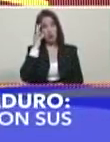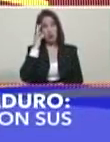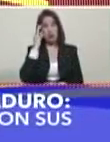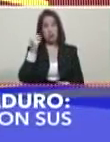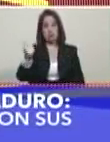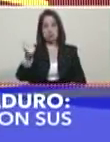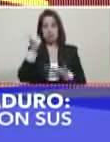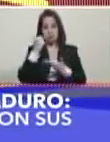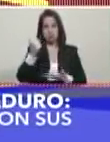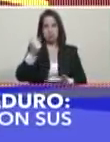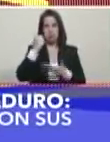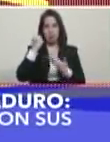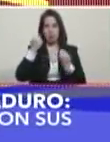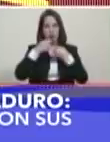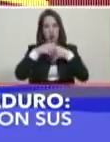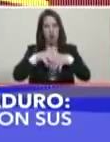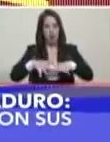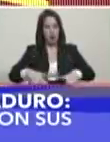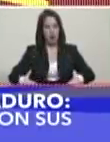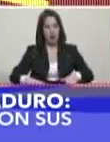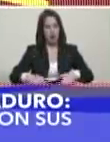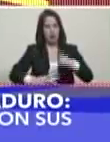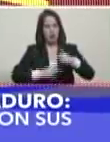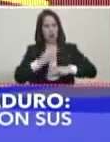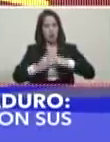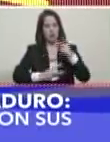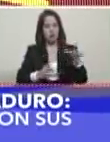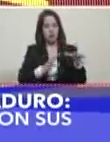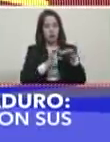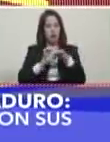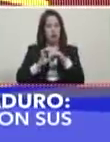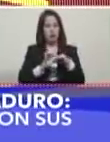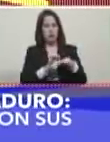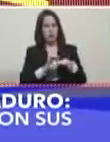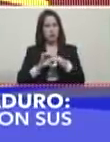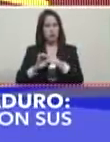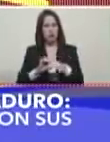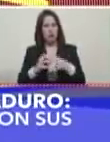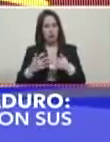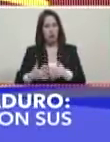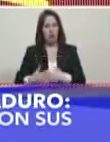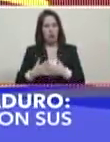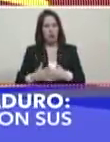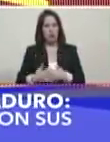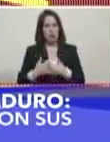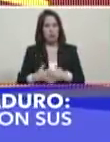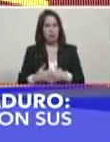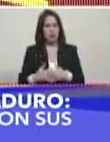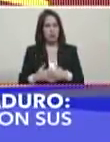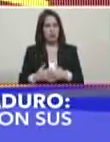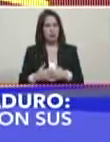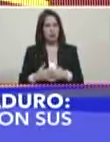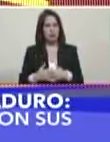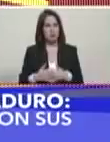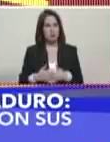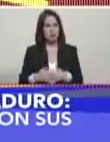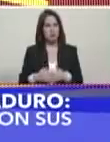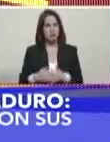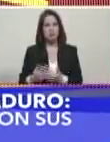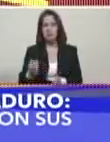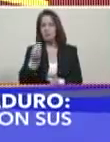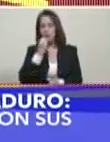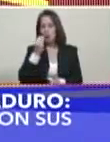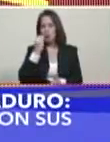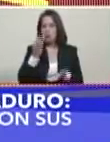la red de productores articulados a la planta de alimentos balanceados